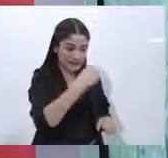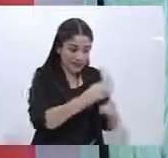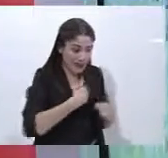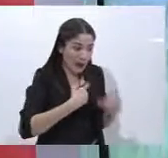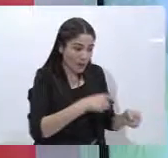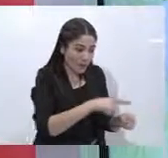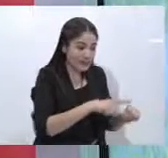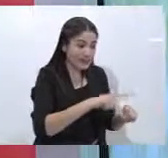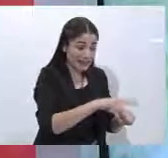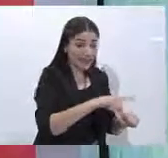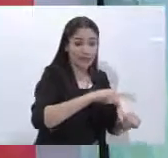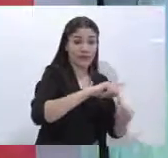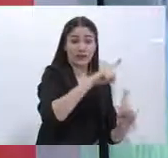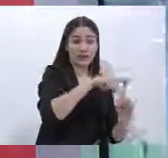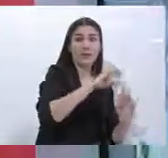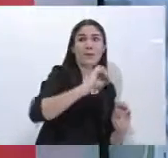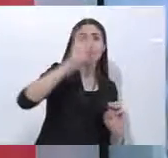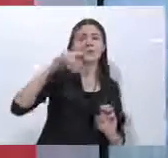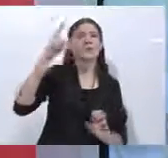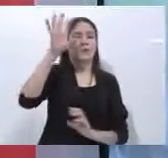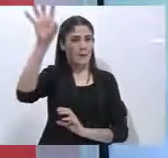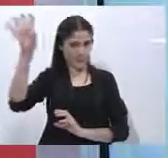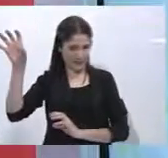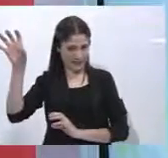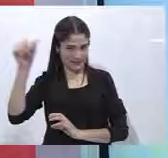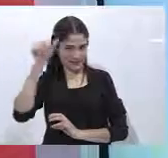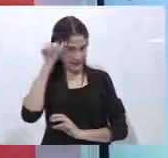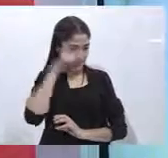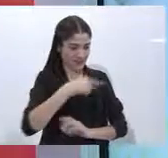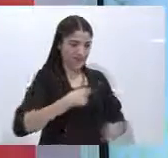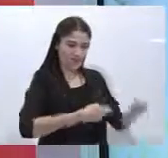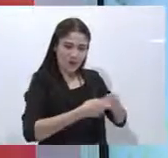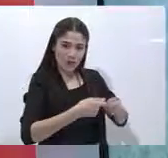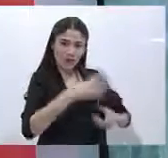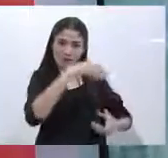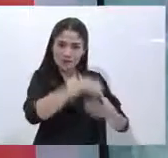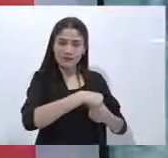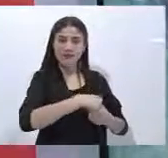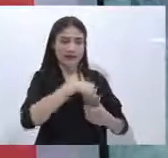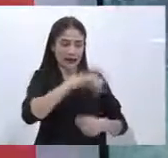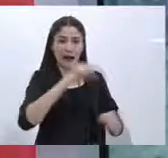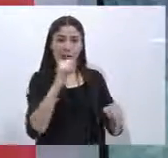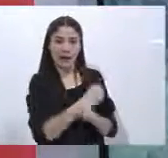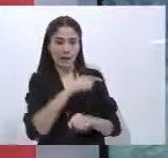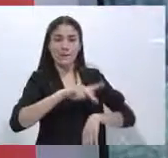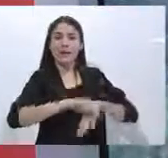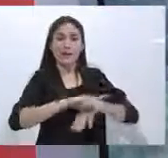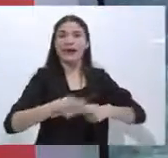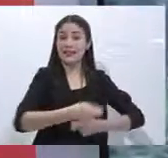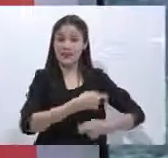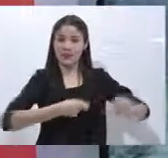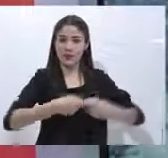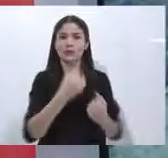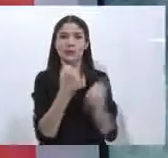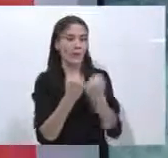no importar que nuestra plata quede acá en nuestro país esta feria hoy se vendimos 1500 casas